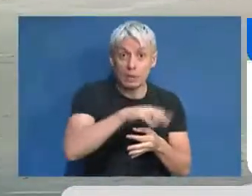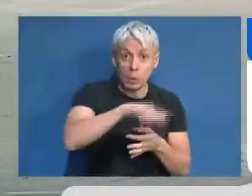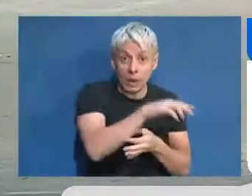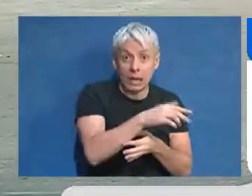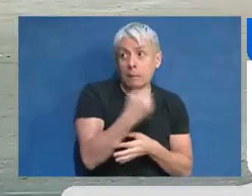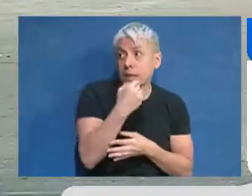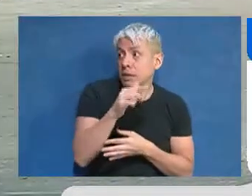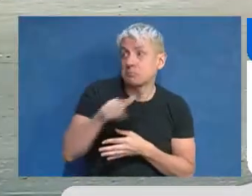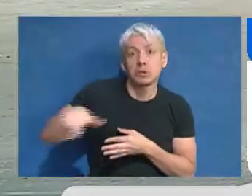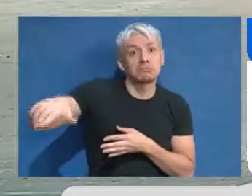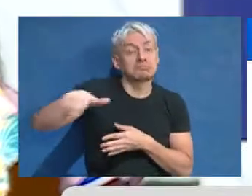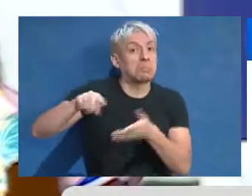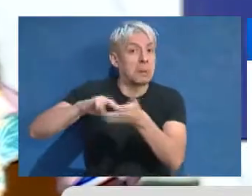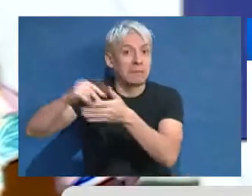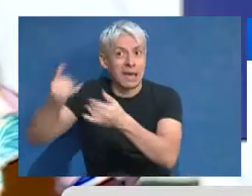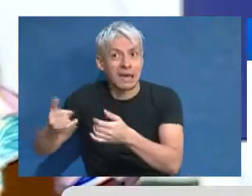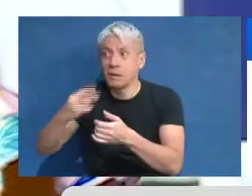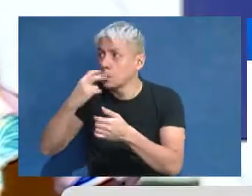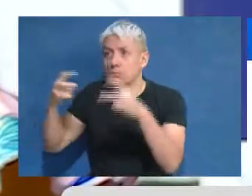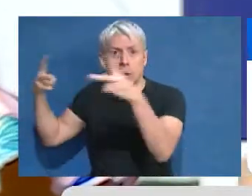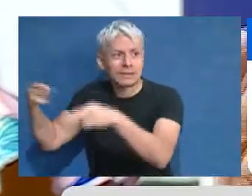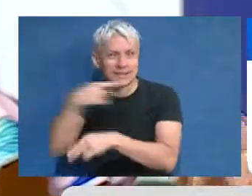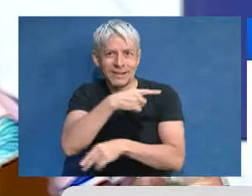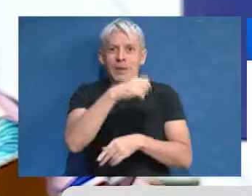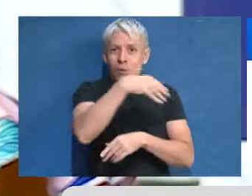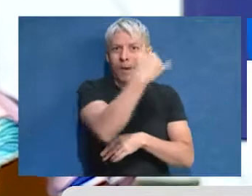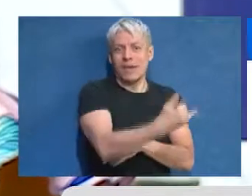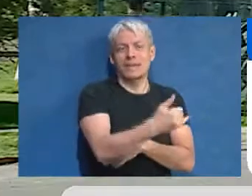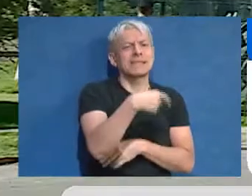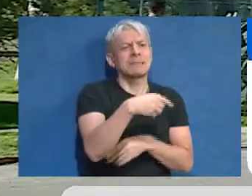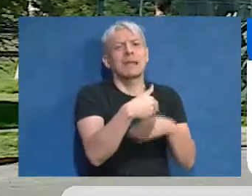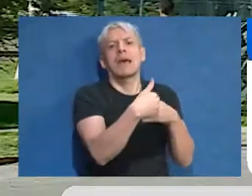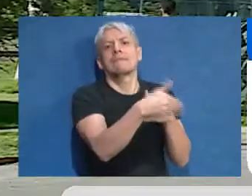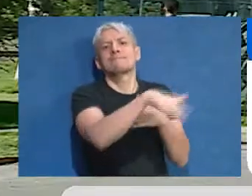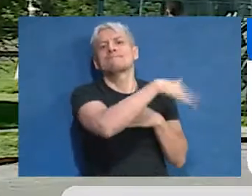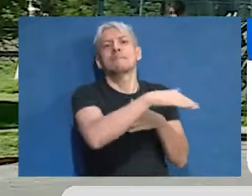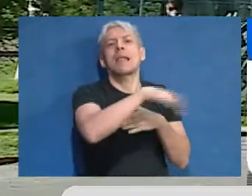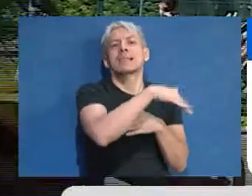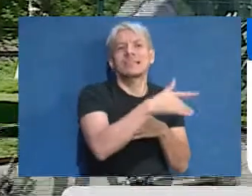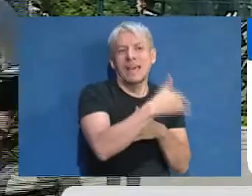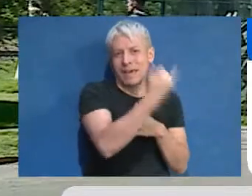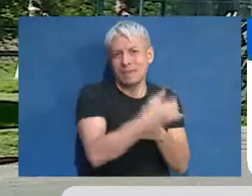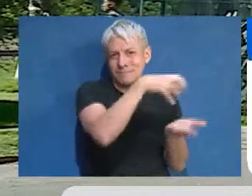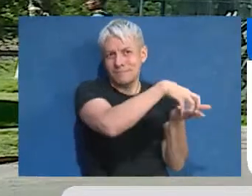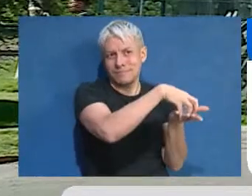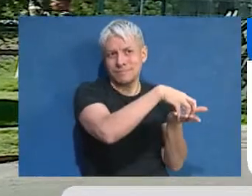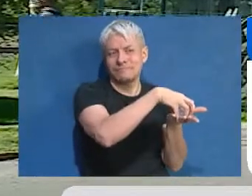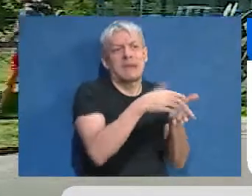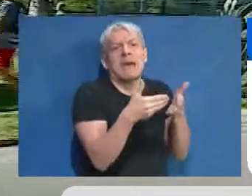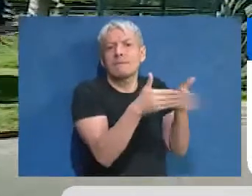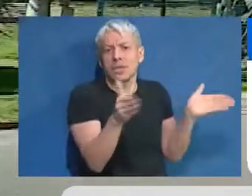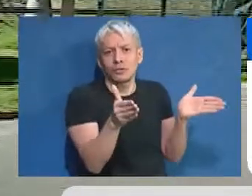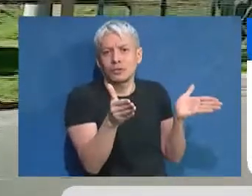razón de fuerza mayor. Siempre están al aire libre y normalmente en plazas o en paseos. Esto